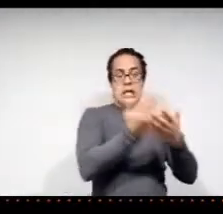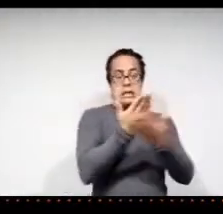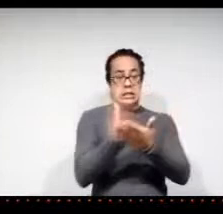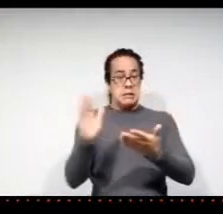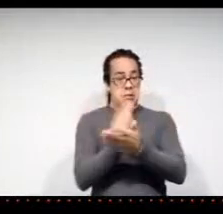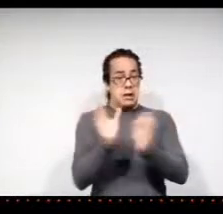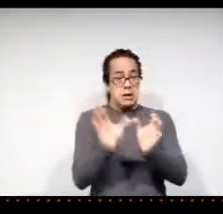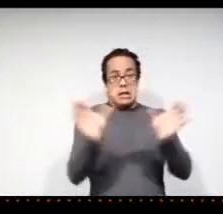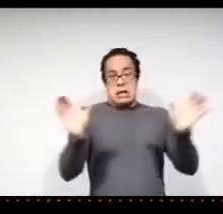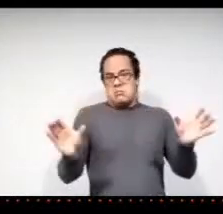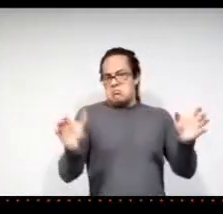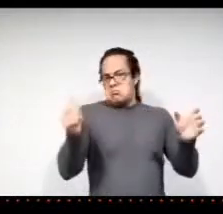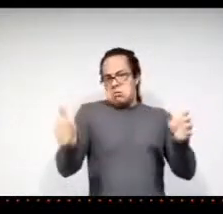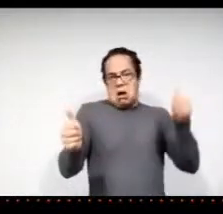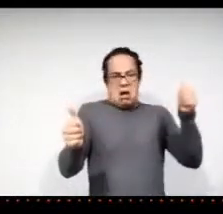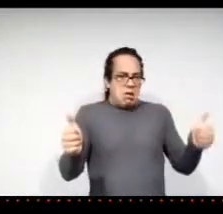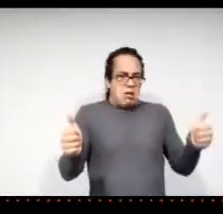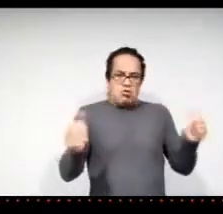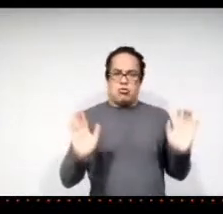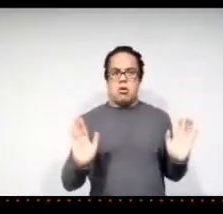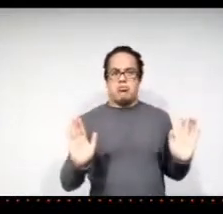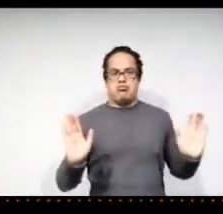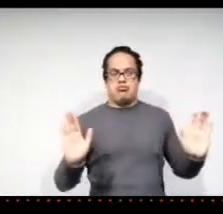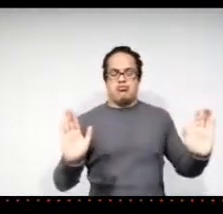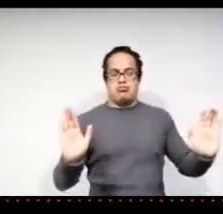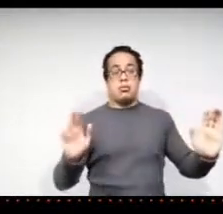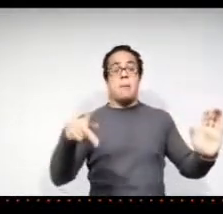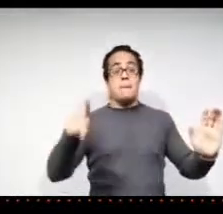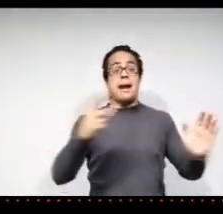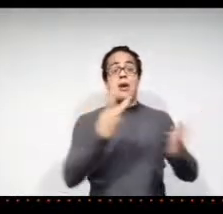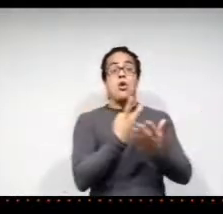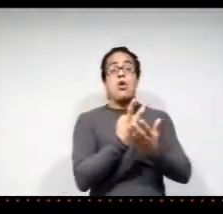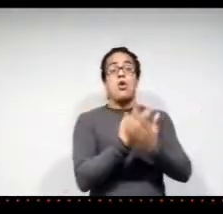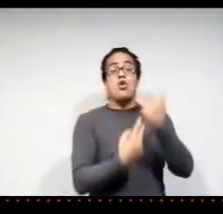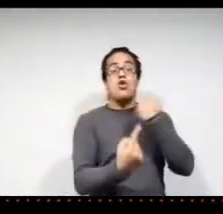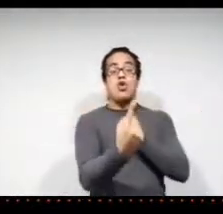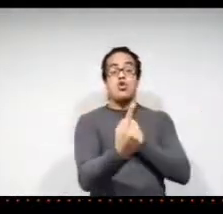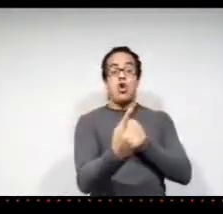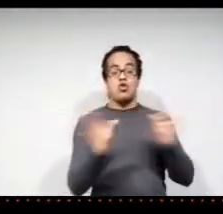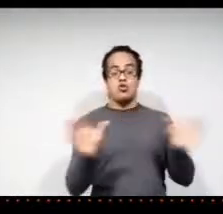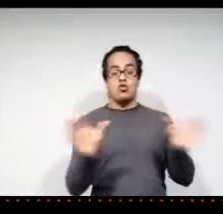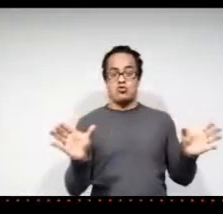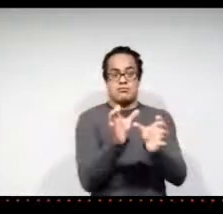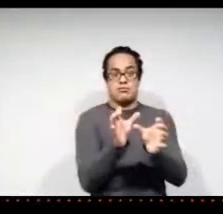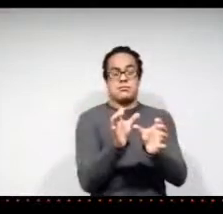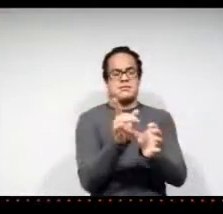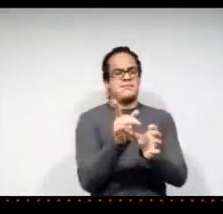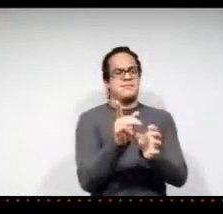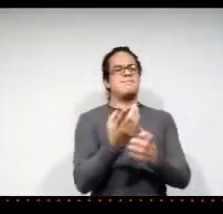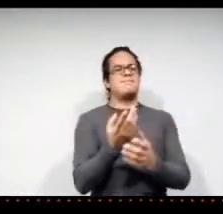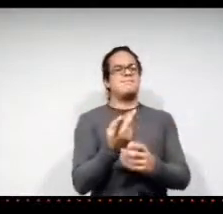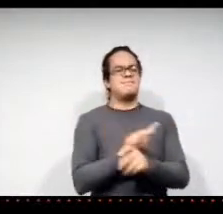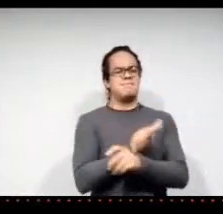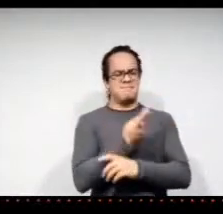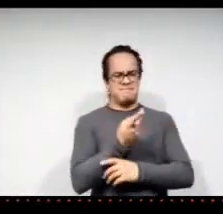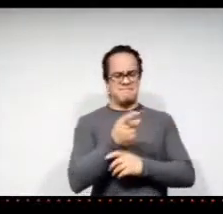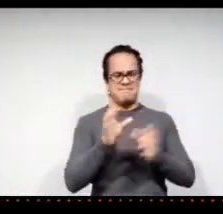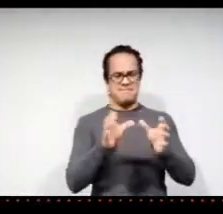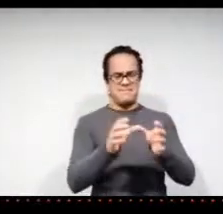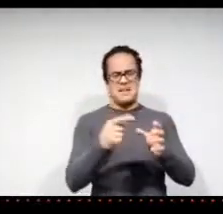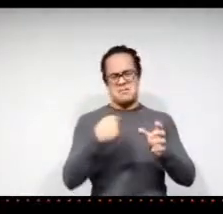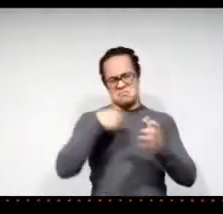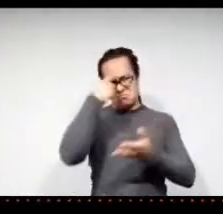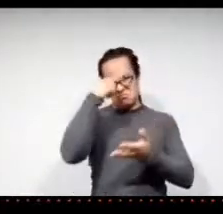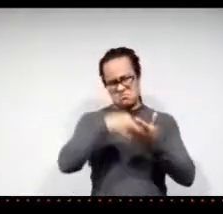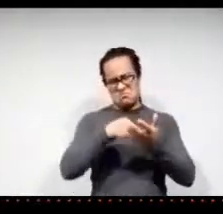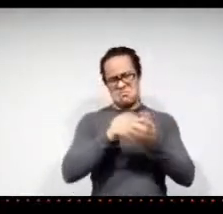existiendo. Mi pregunta es, sobre todo, la híbrida en estos momentos. Tengo la impresión, y lo